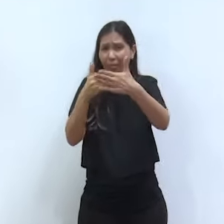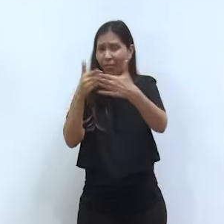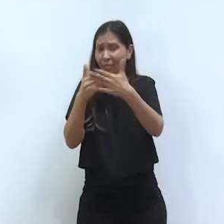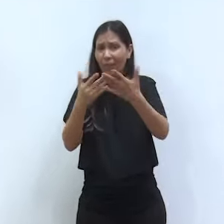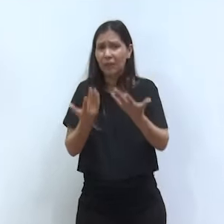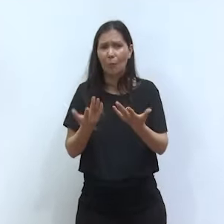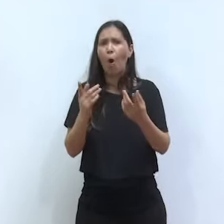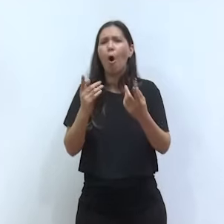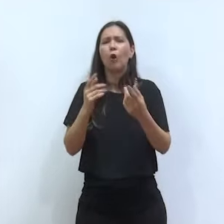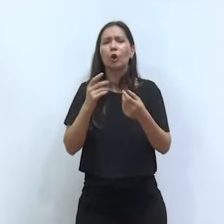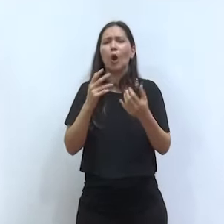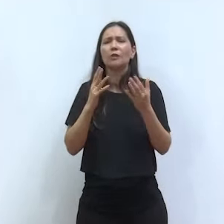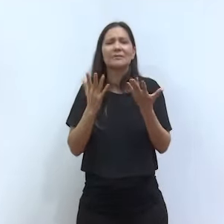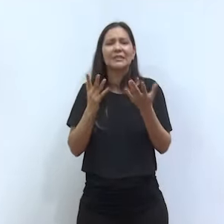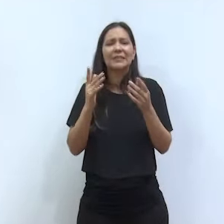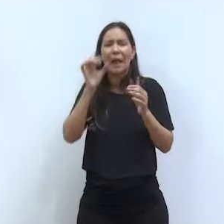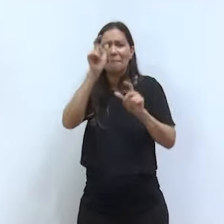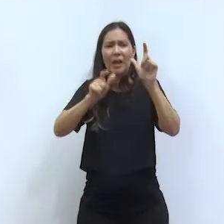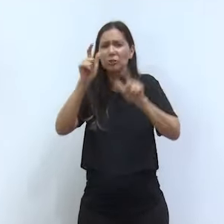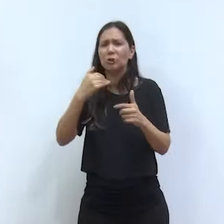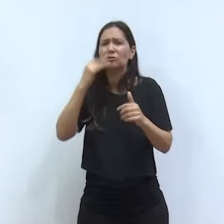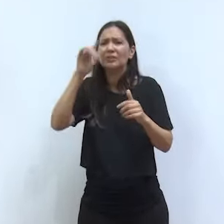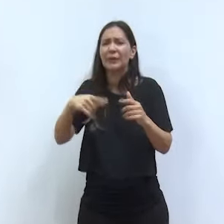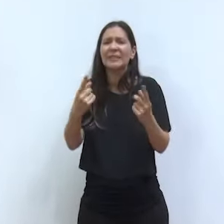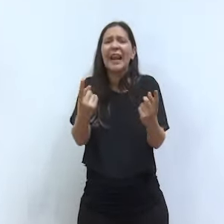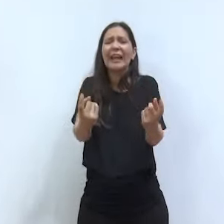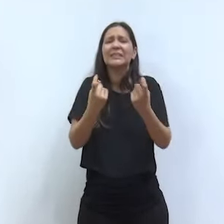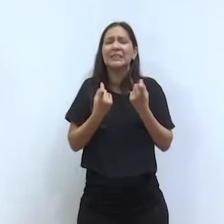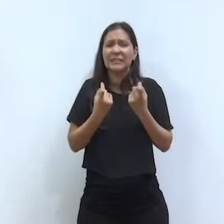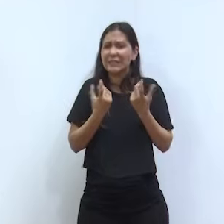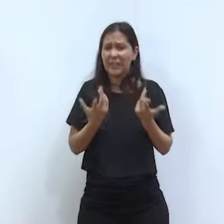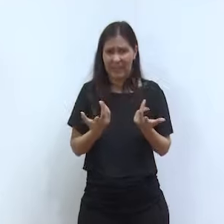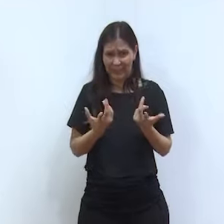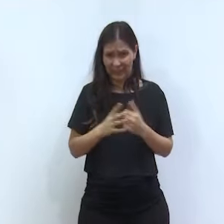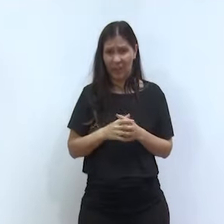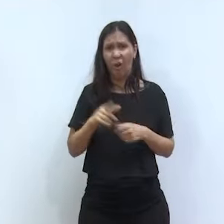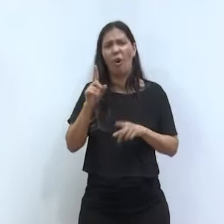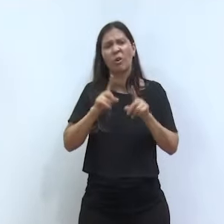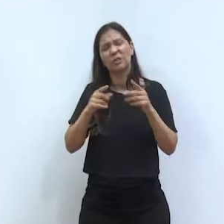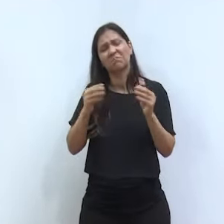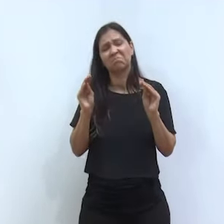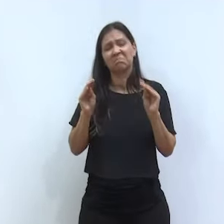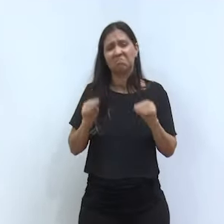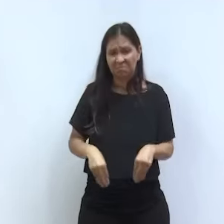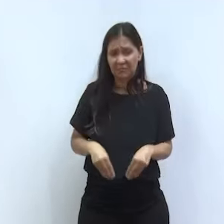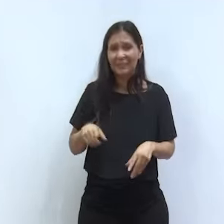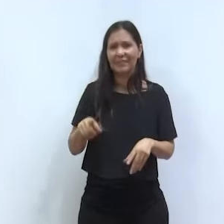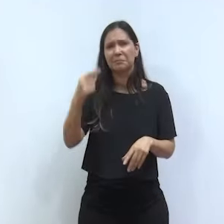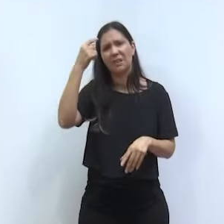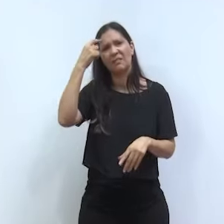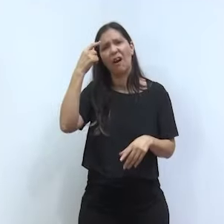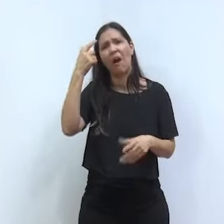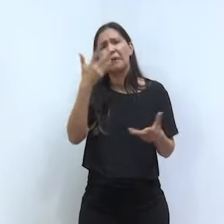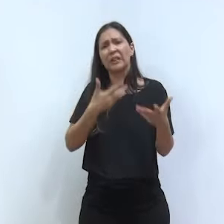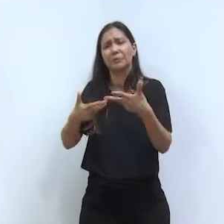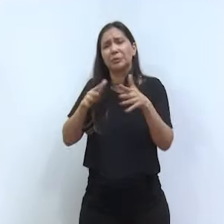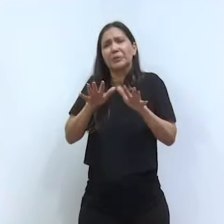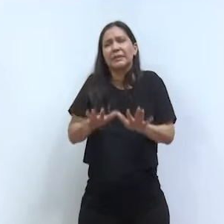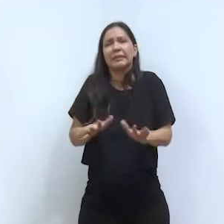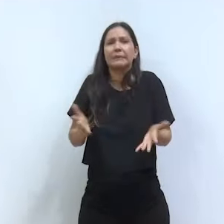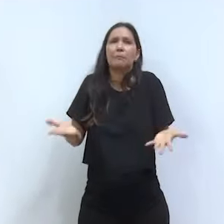dejaron de participar otros participaron pero resignados a que las formas de participación fueran esas Bueno yo creo